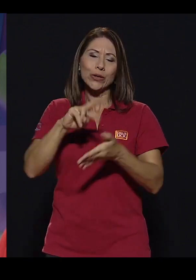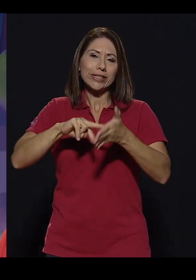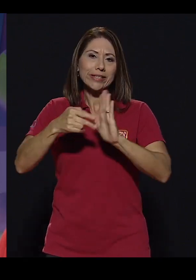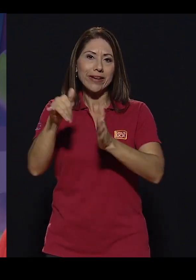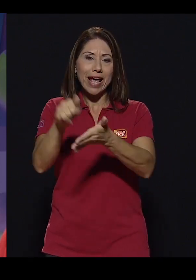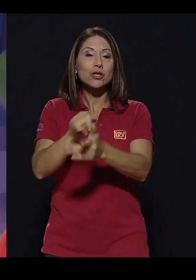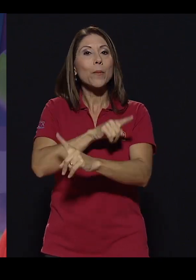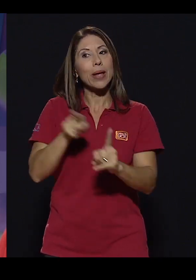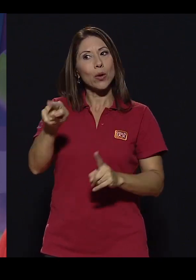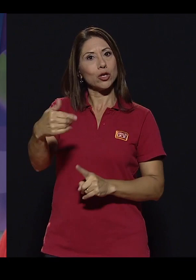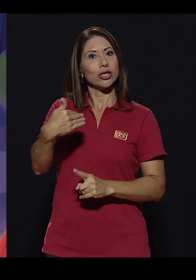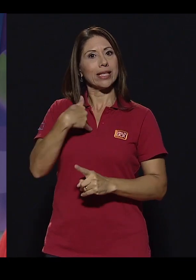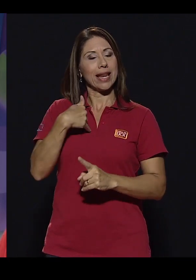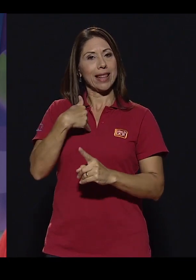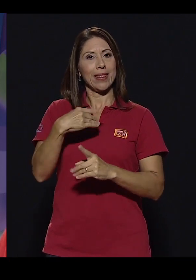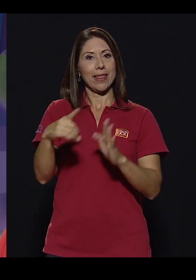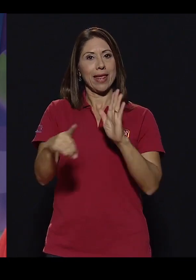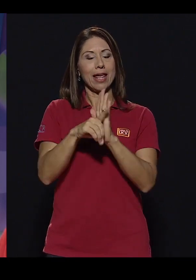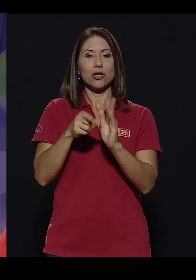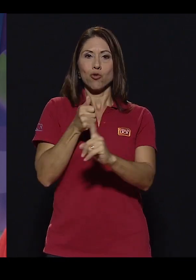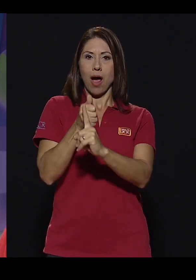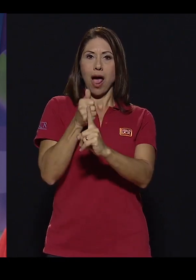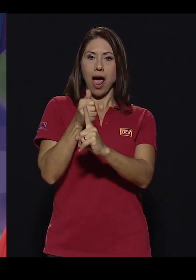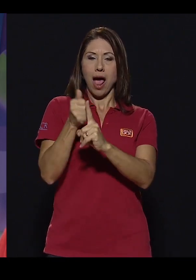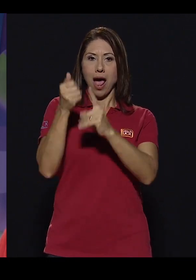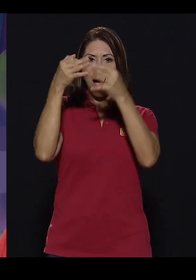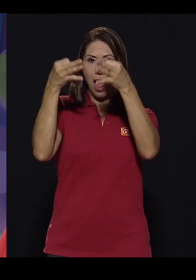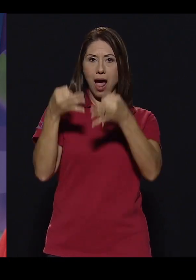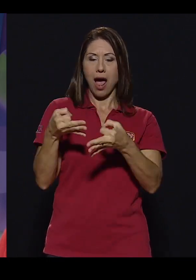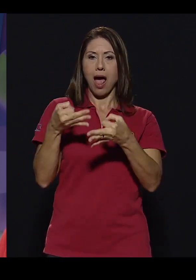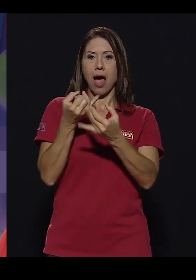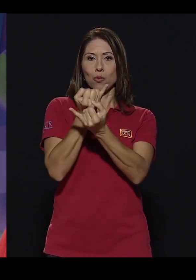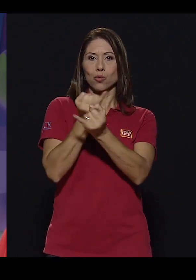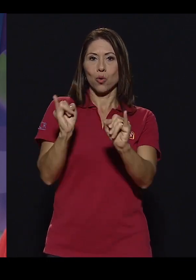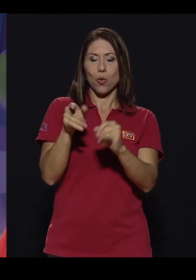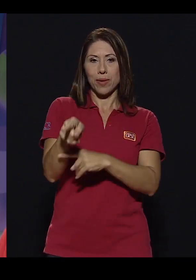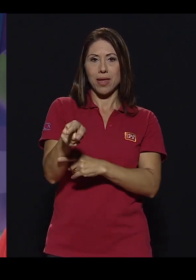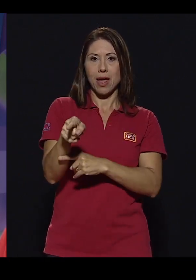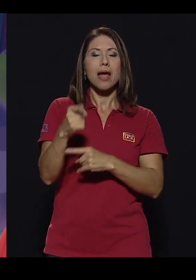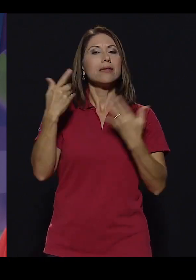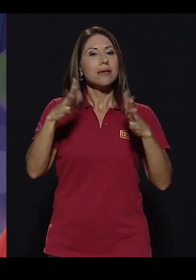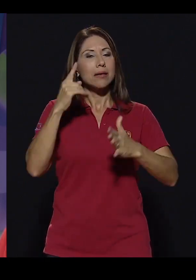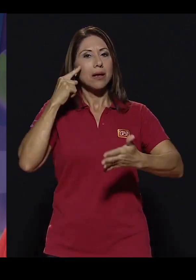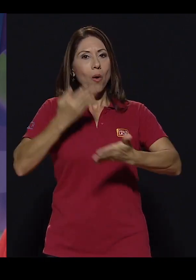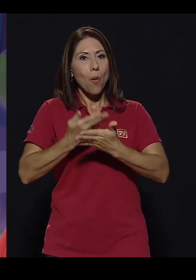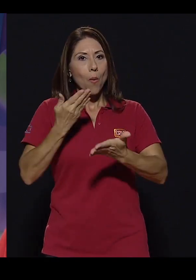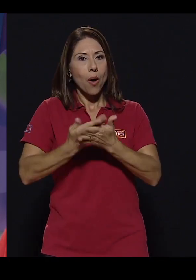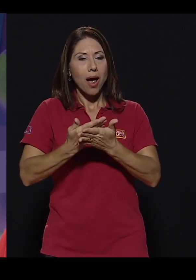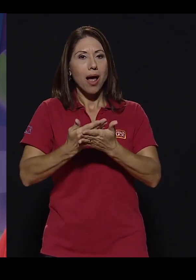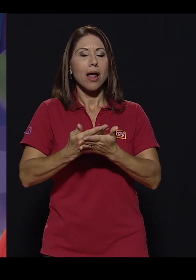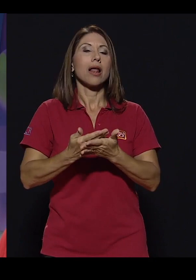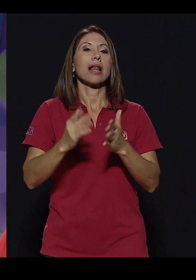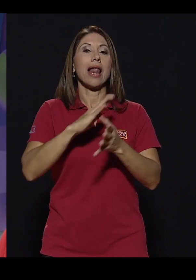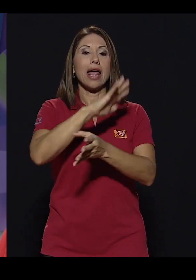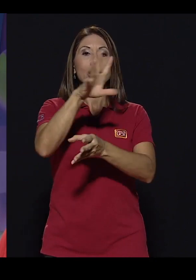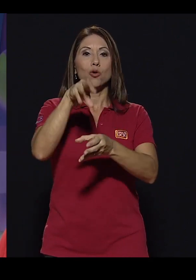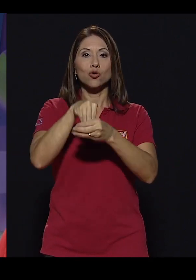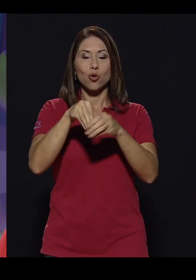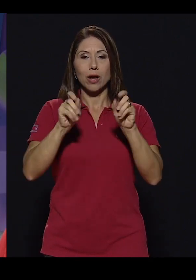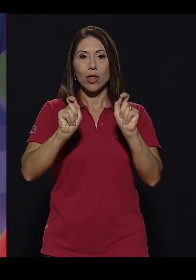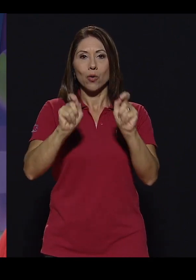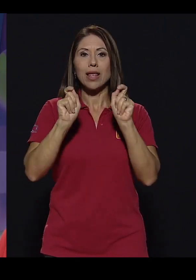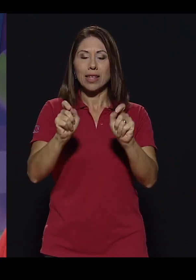tener ese derecho a la autonomía y se ha se ha comprobado que la inclusión educativa va a aportar a este